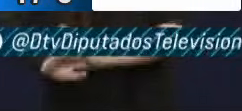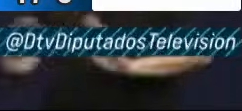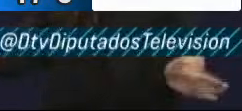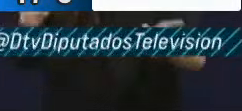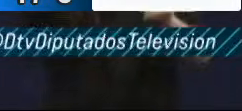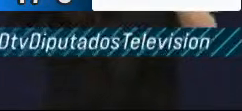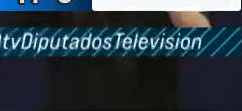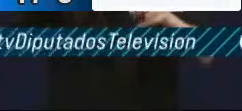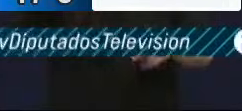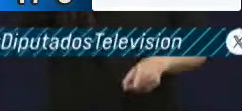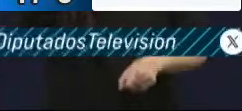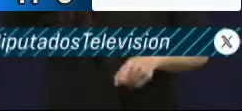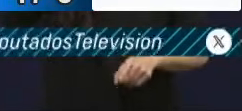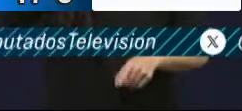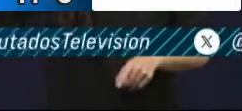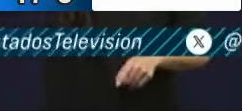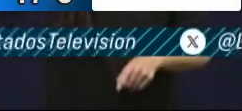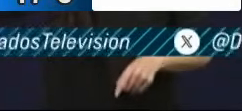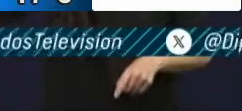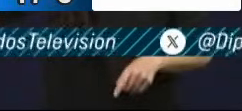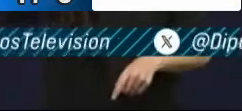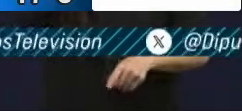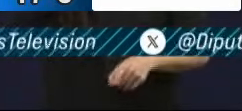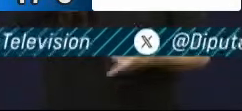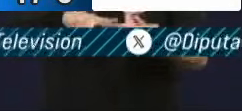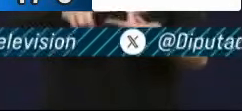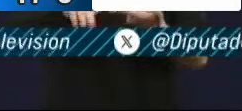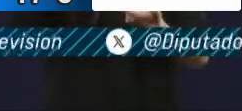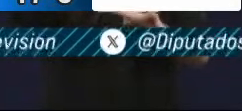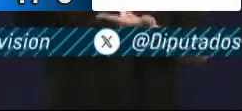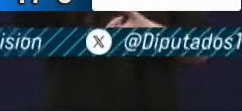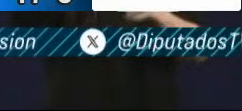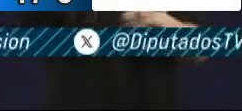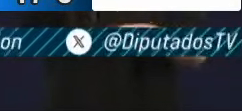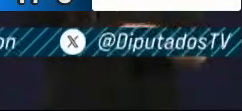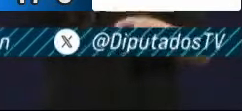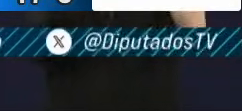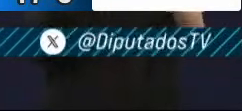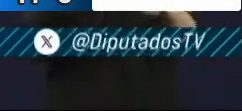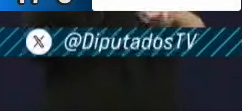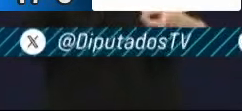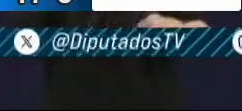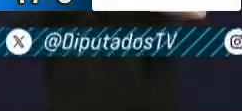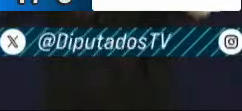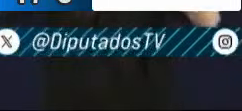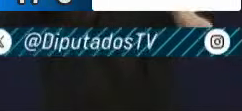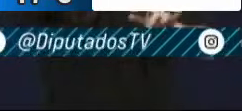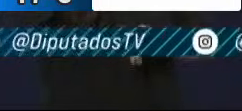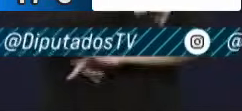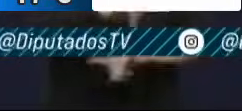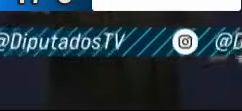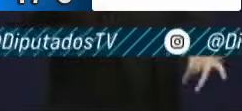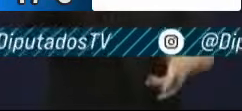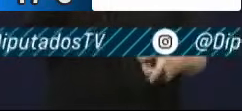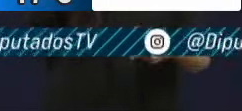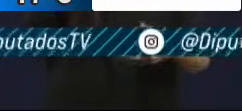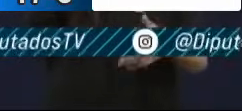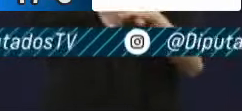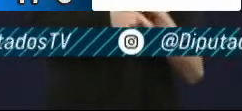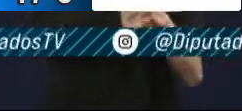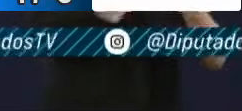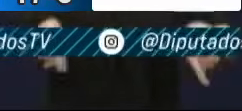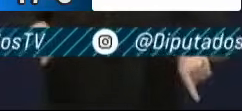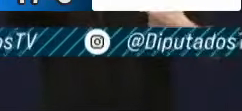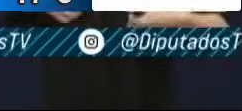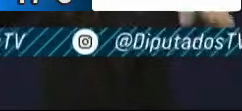no tuvieron vínculo alguno con las contrataciones de la Agencia Nacional de Discapacidad. No es casualidad que estos audios, que